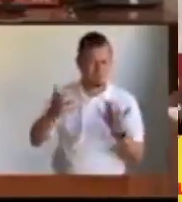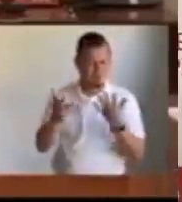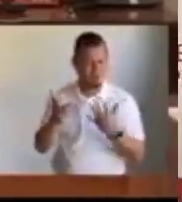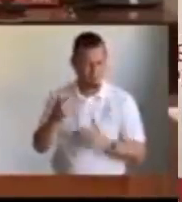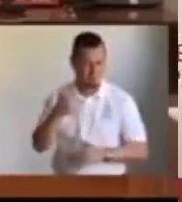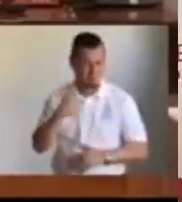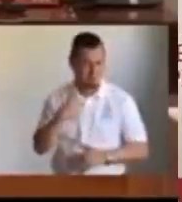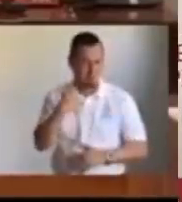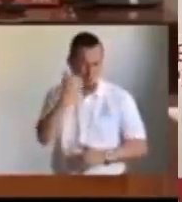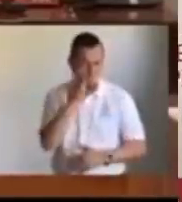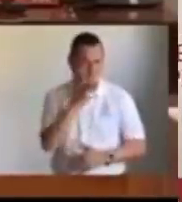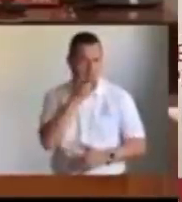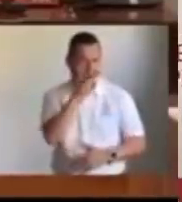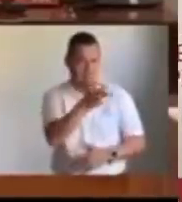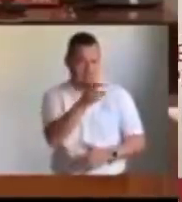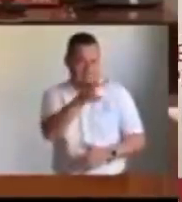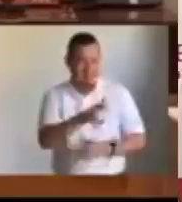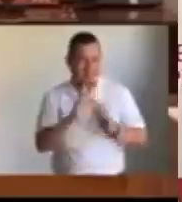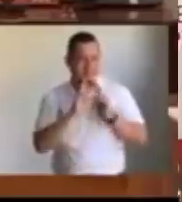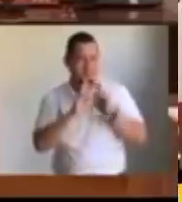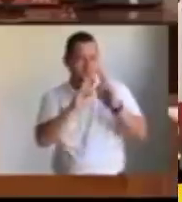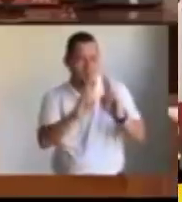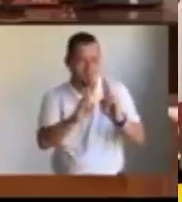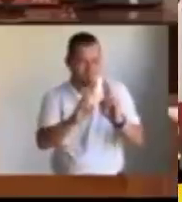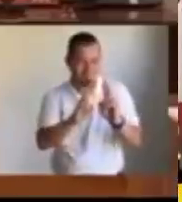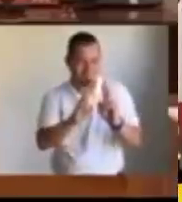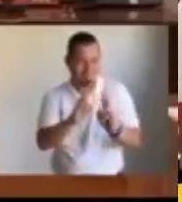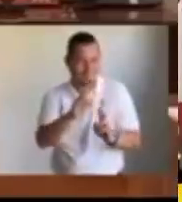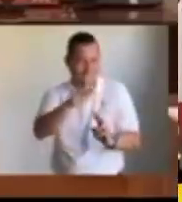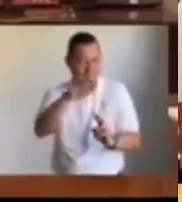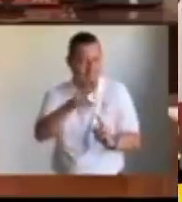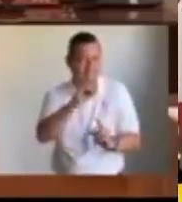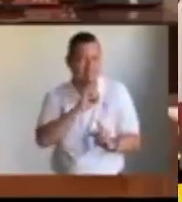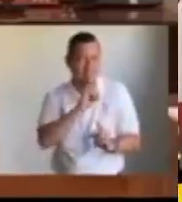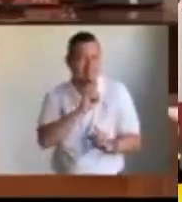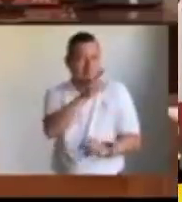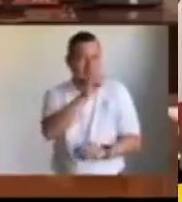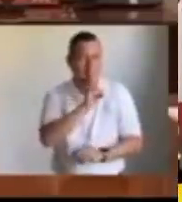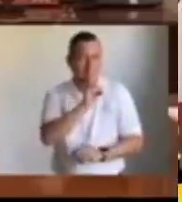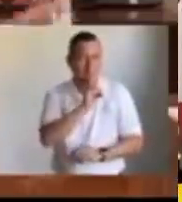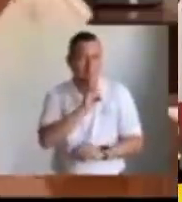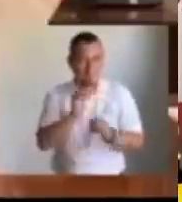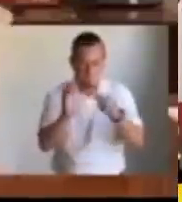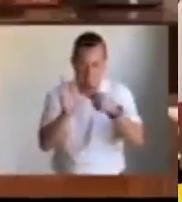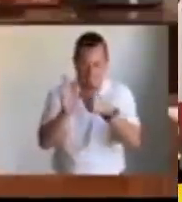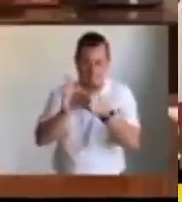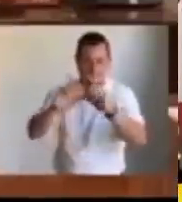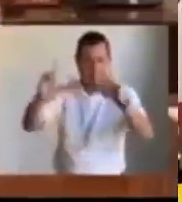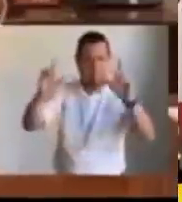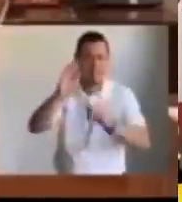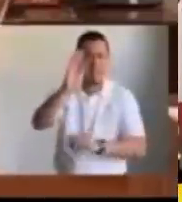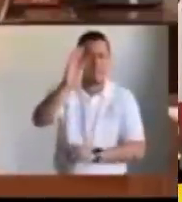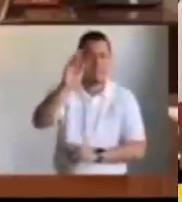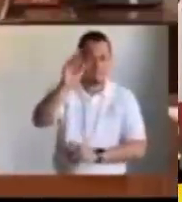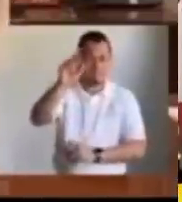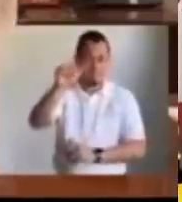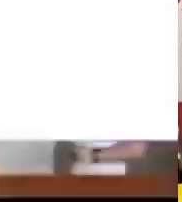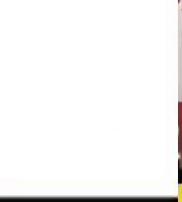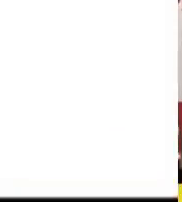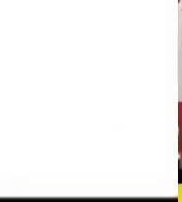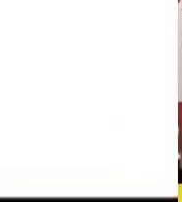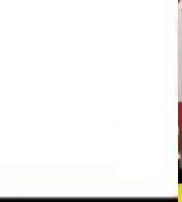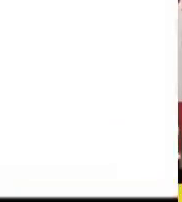quiero contestarle de manera puntual que eso que dijo no es verdad aquí está la página de la FDA